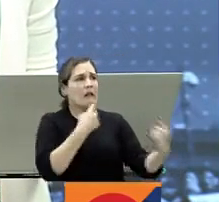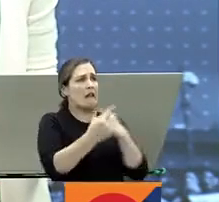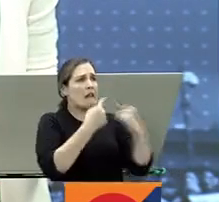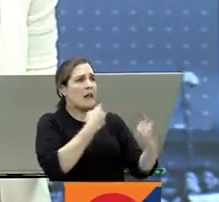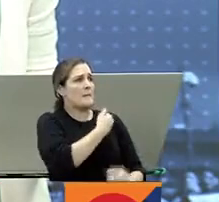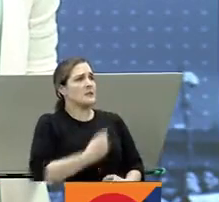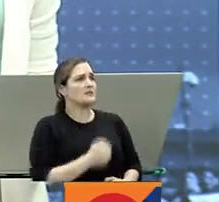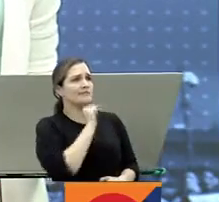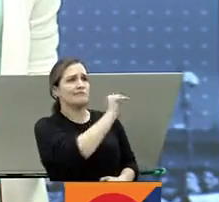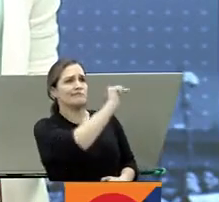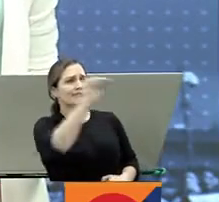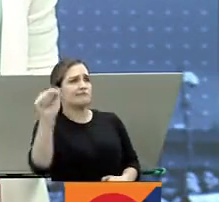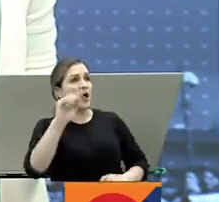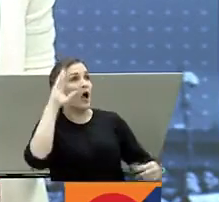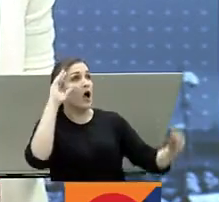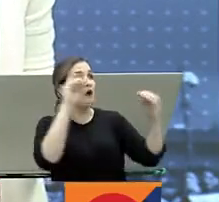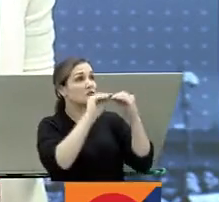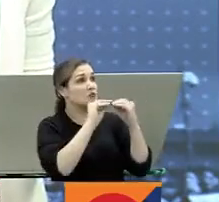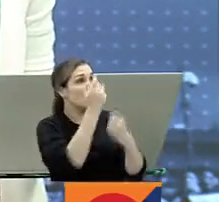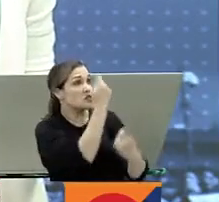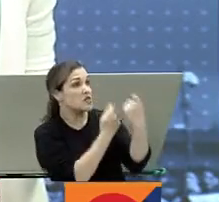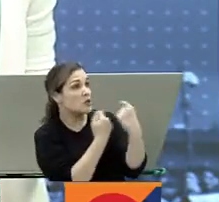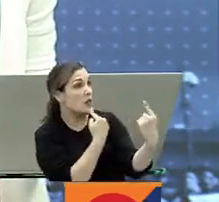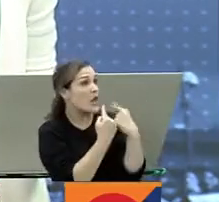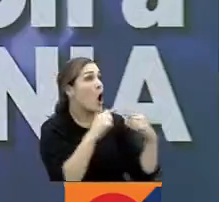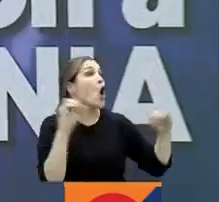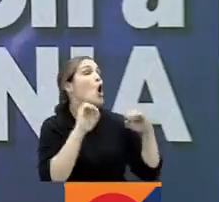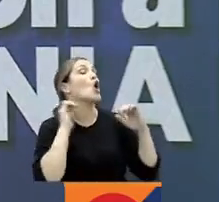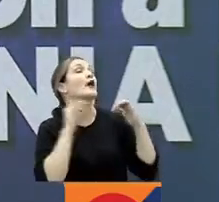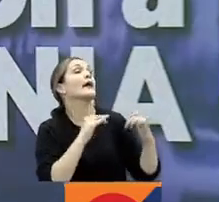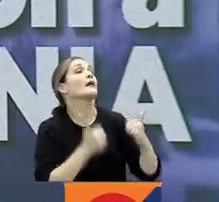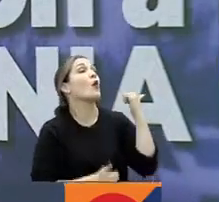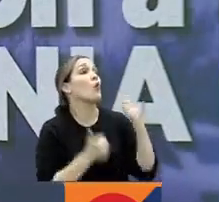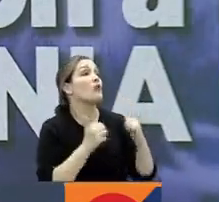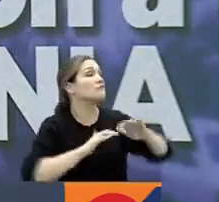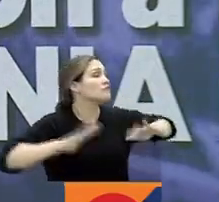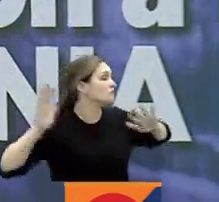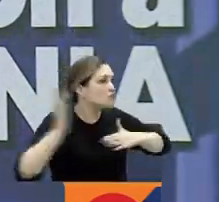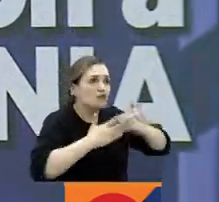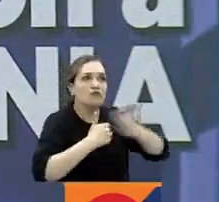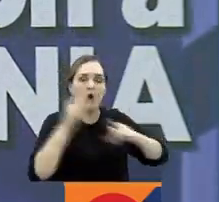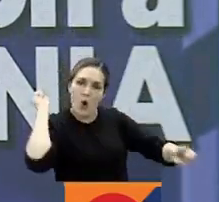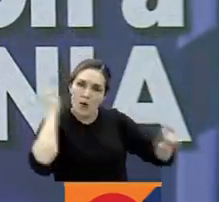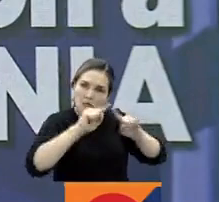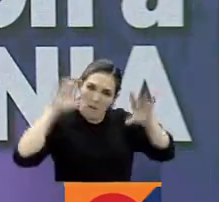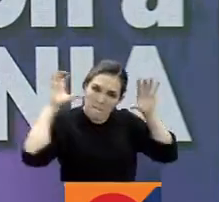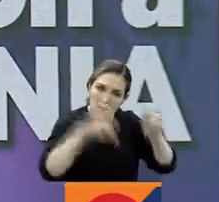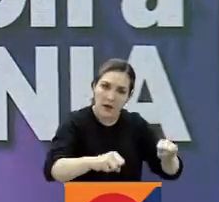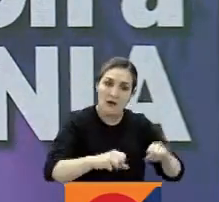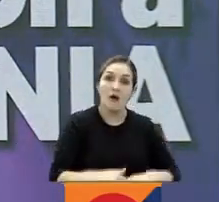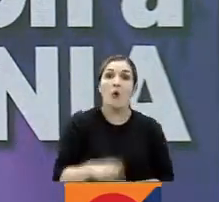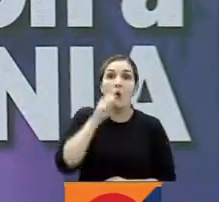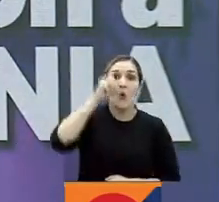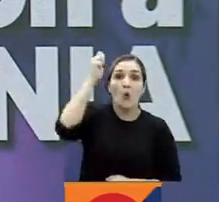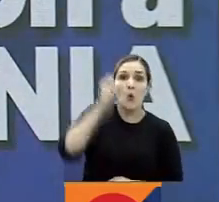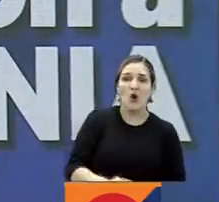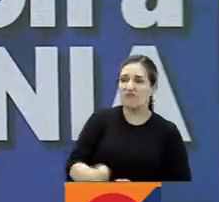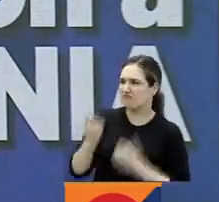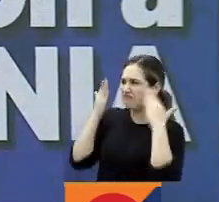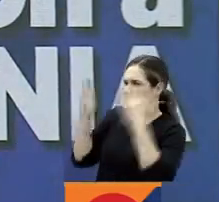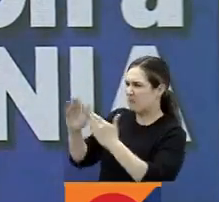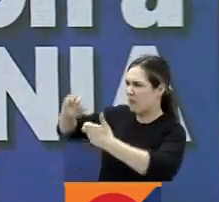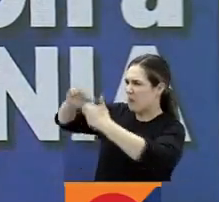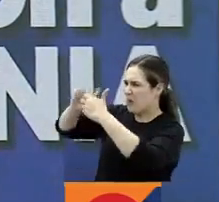que vía negociación o guerra cumplirá sus objetivos. Entre tanto, Rusia y Ucrania se acusaron de impedir